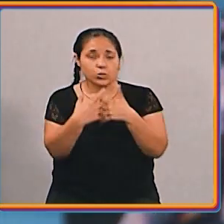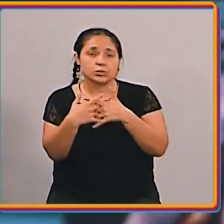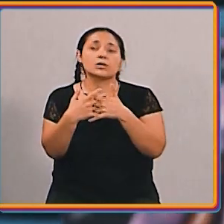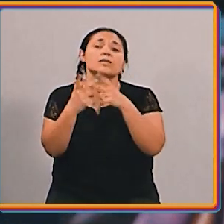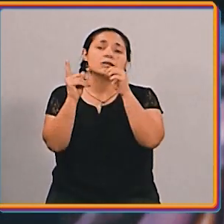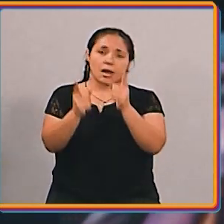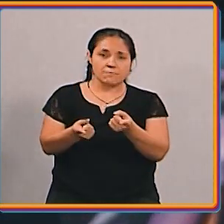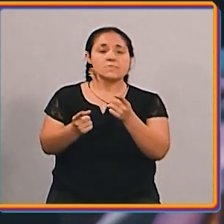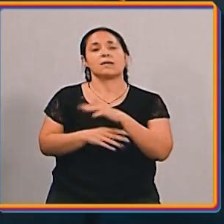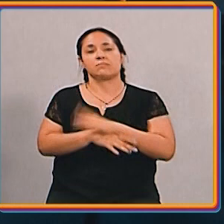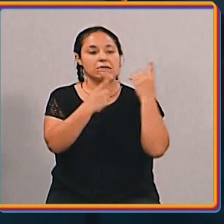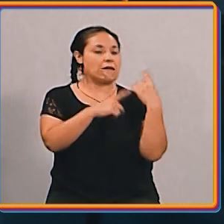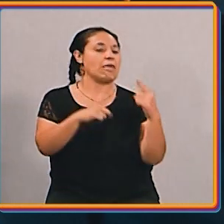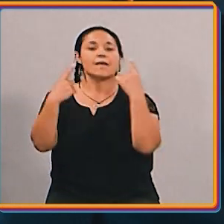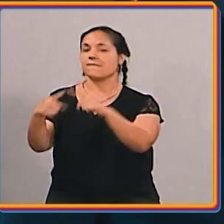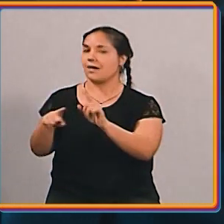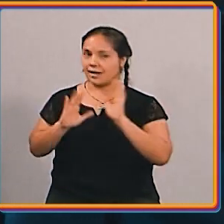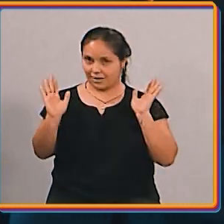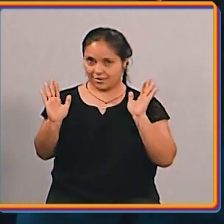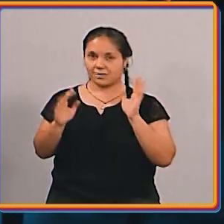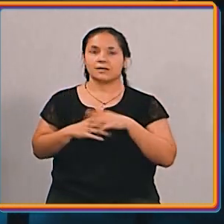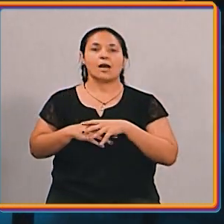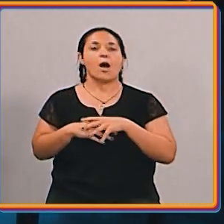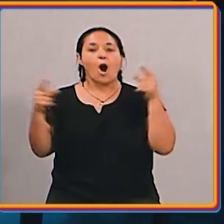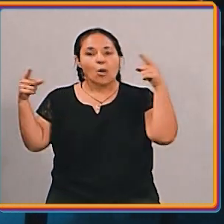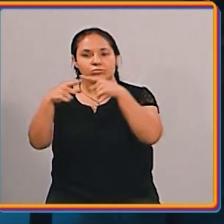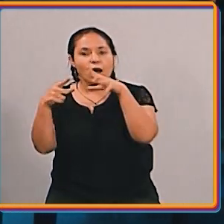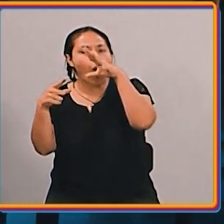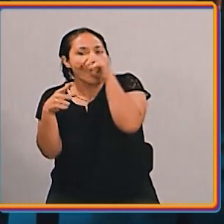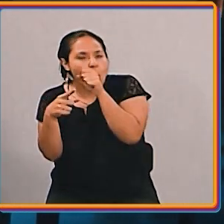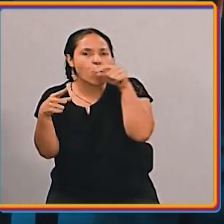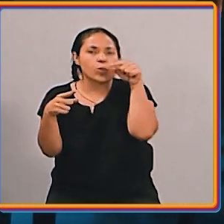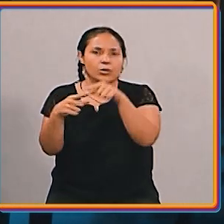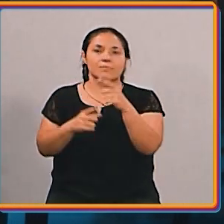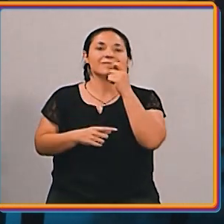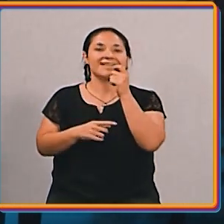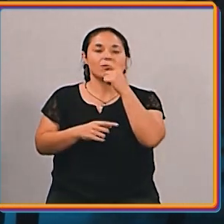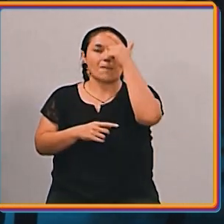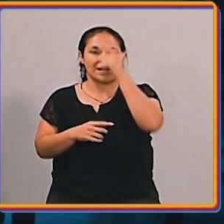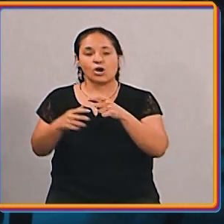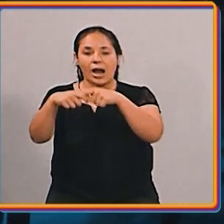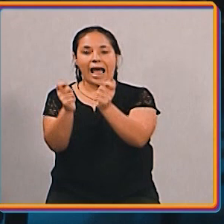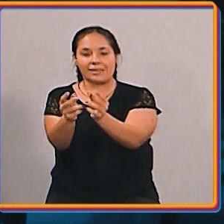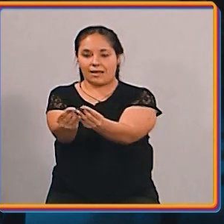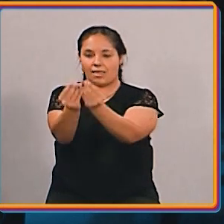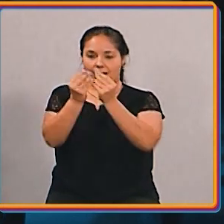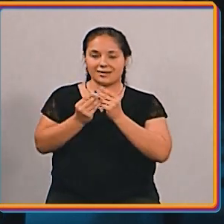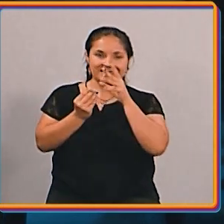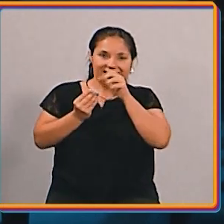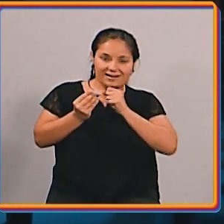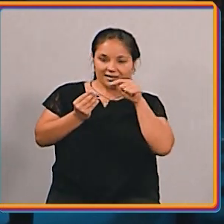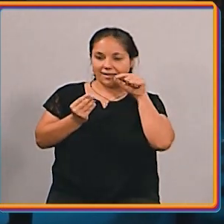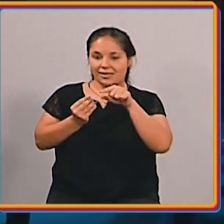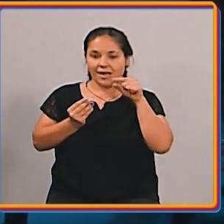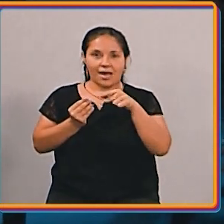juegos, tenemos que aclarar que no es lo mismo. Un objetivo oculto se da cuando una persona recibe en secreto una carta con su